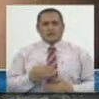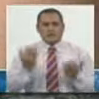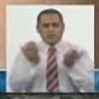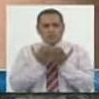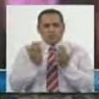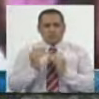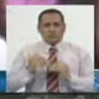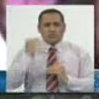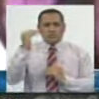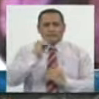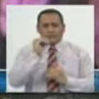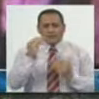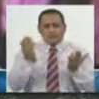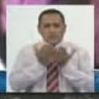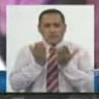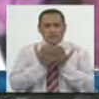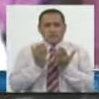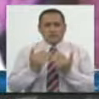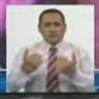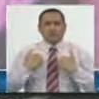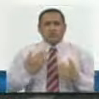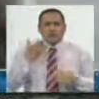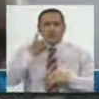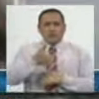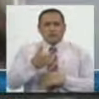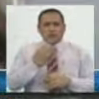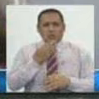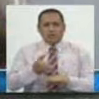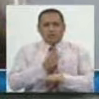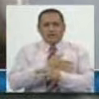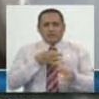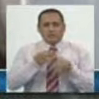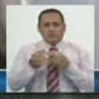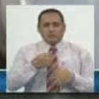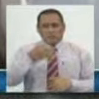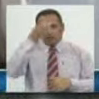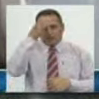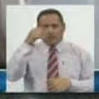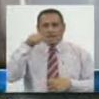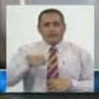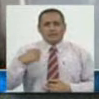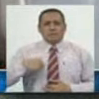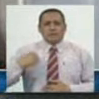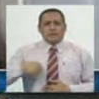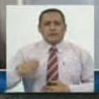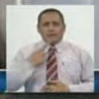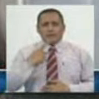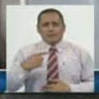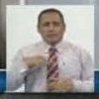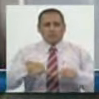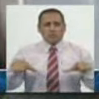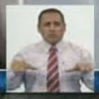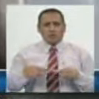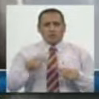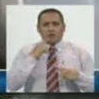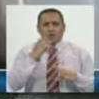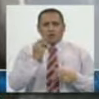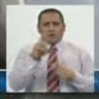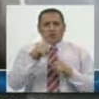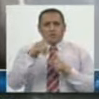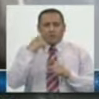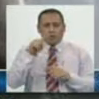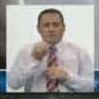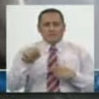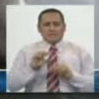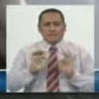estudios superiores inconclusos. Yo acá he venido, como le repito, por mis conocimientos. Esta es la municipalidad distrital de José Leonardo Ortiz. Eso no